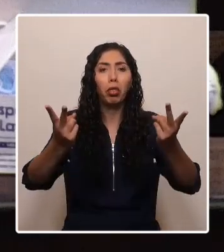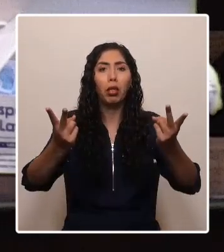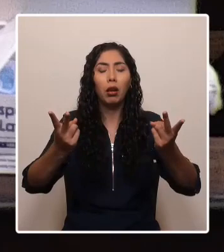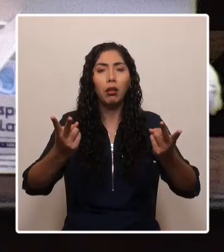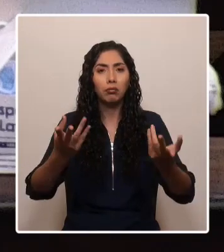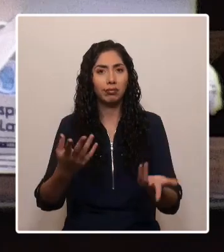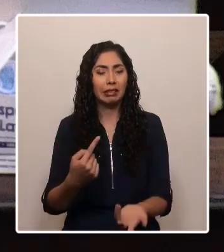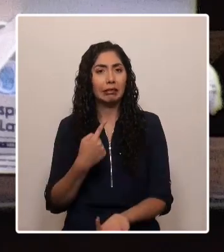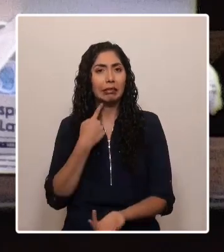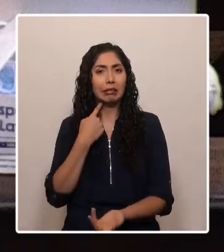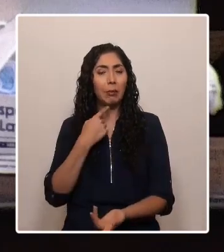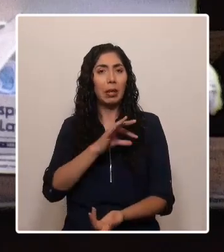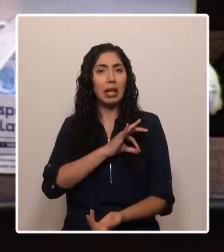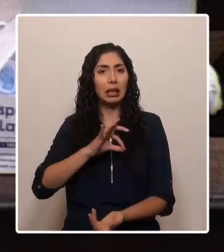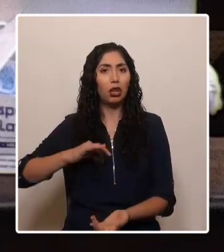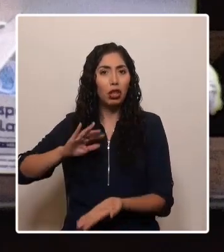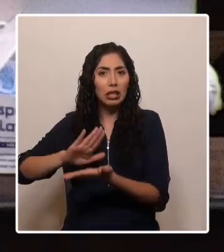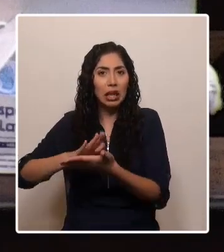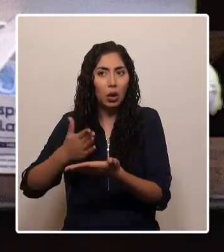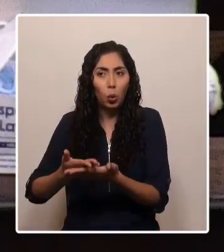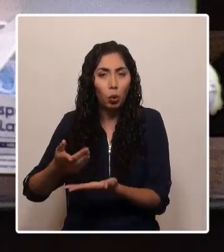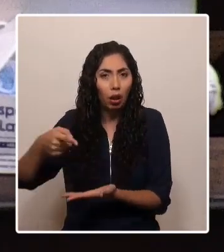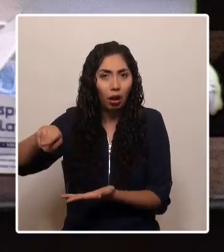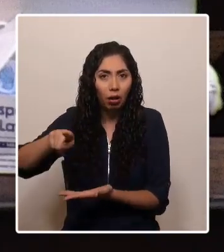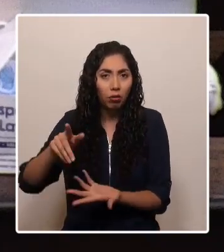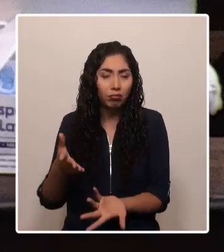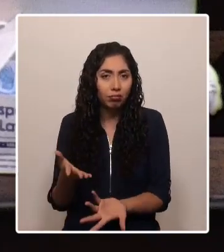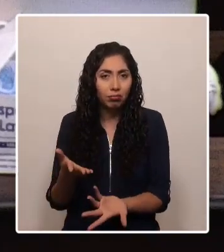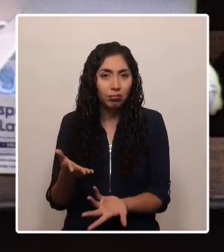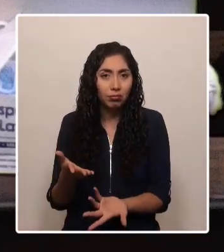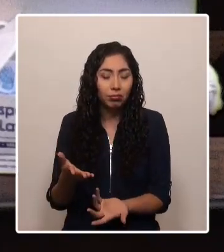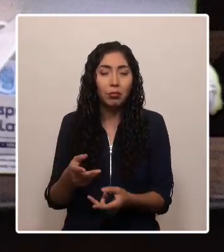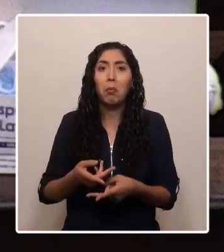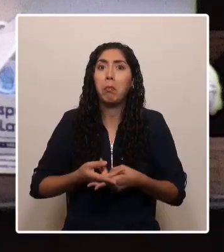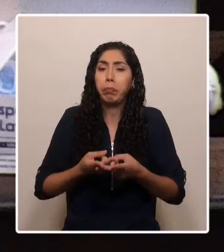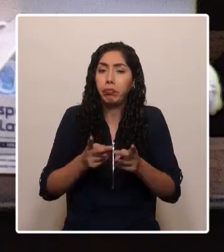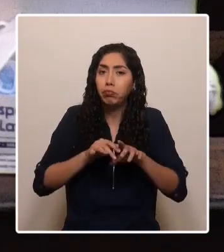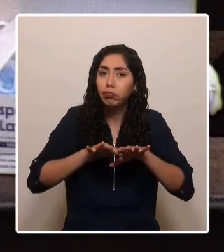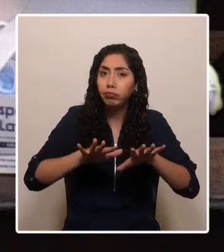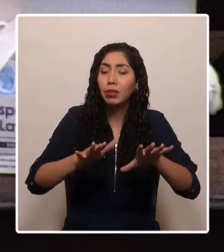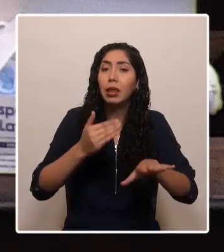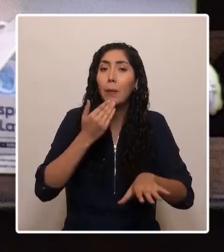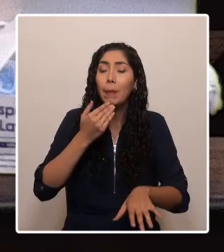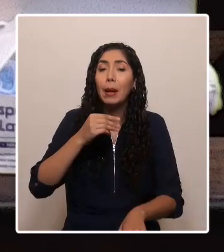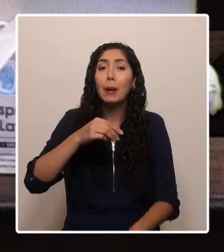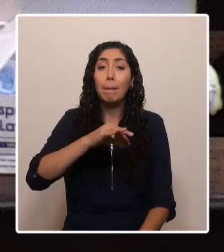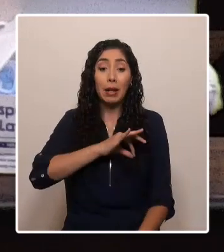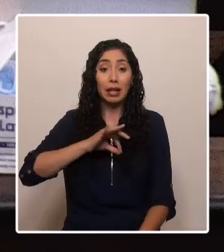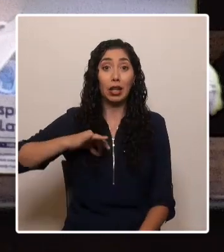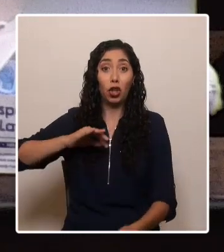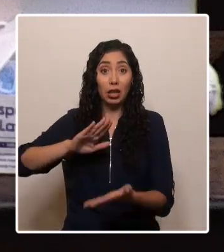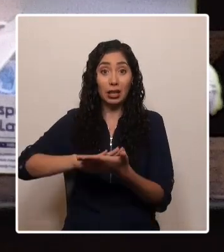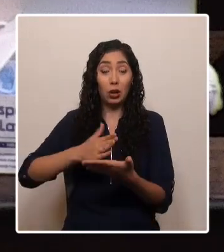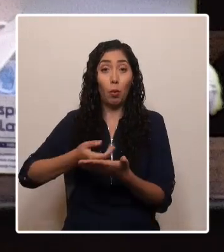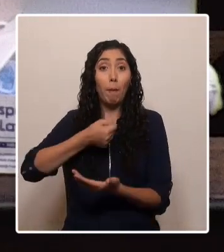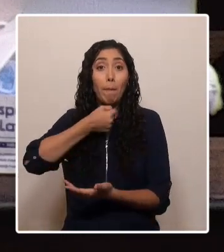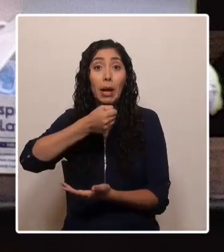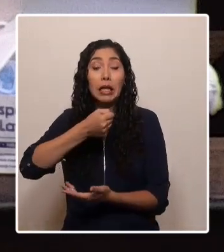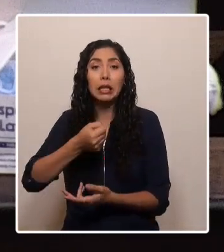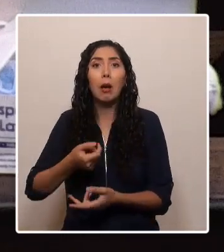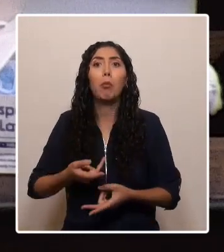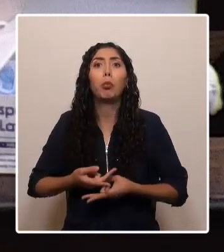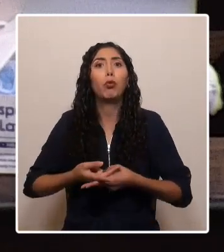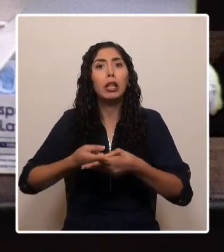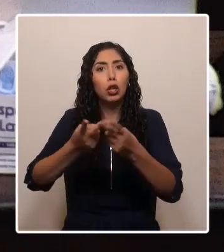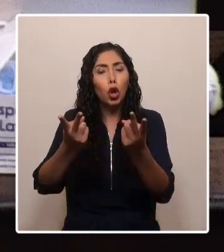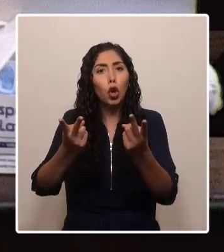en el año 2016. También podemos mencionar la información confidencial del MinSal, que publicó la prensa con la ubicación de quienes